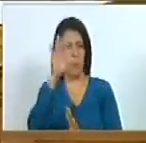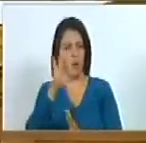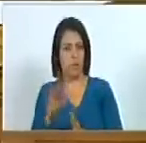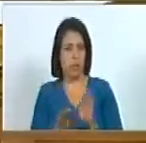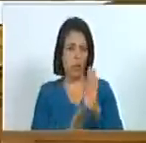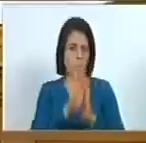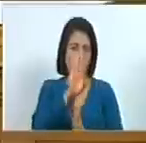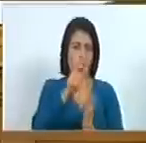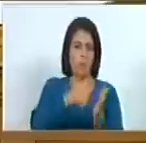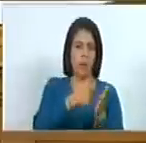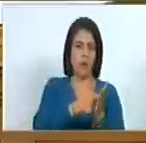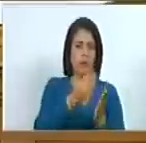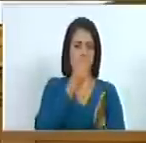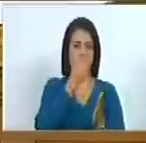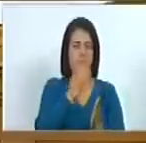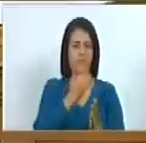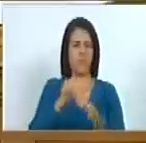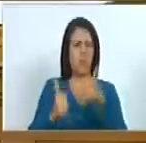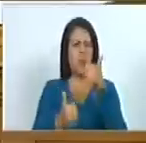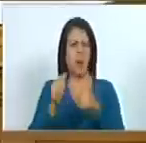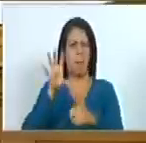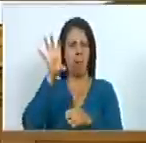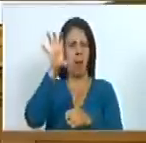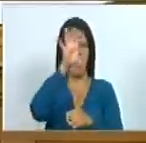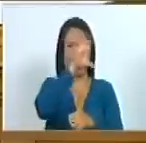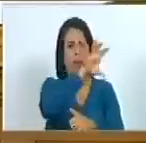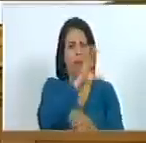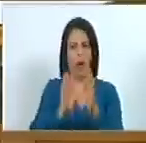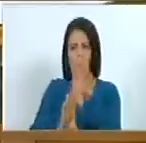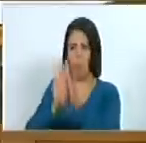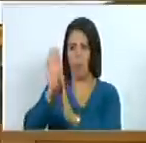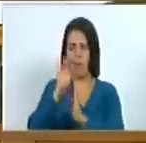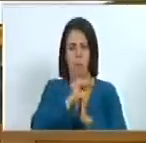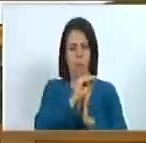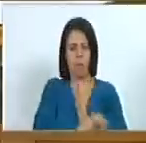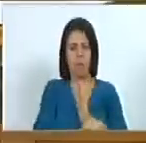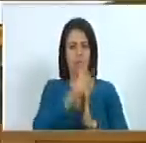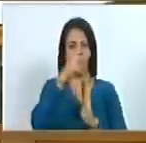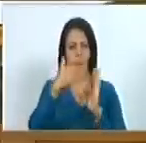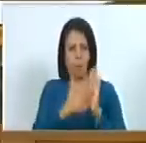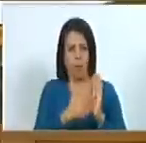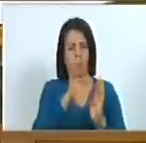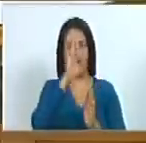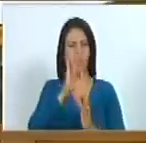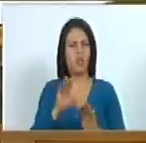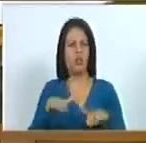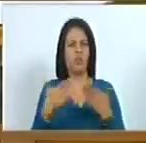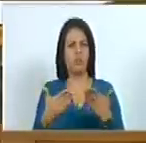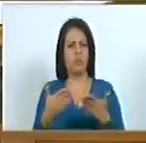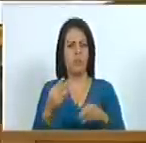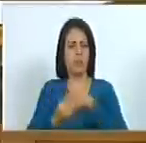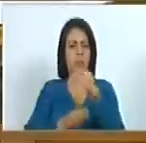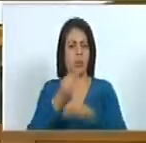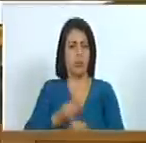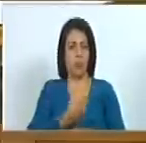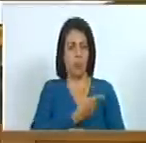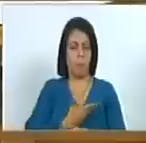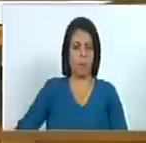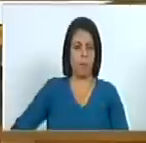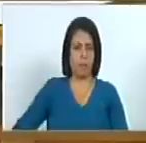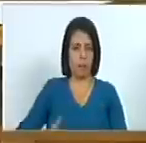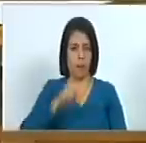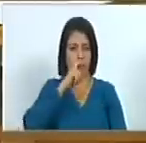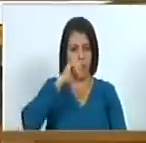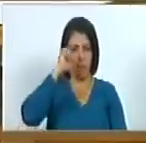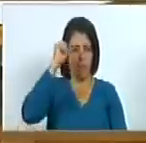2.122%. Díganme, ¿qué país del mundo incrementa el ingreso en 2.000% como lo hizo el presidente Nicolás